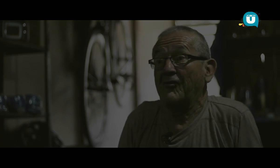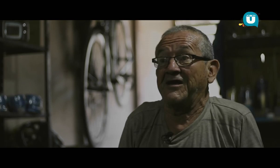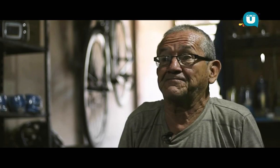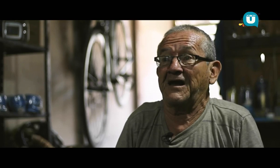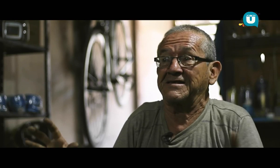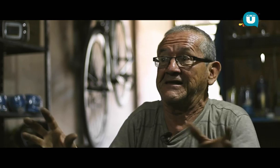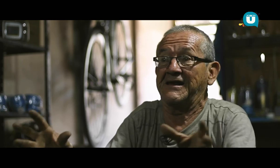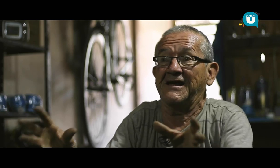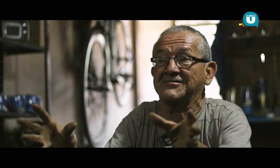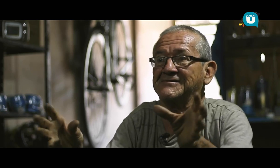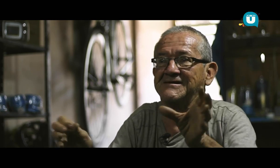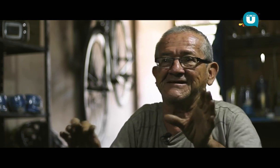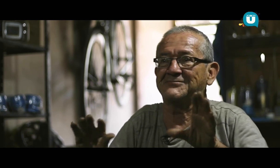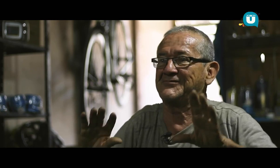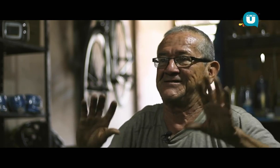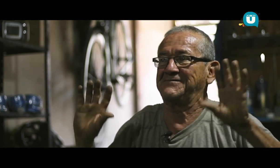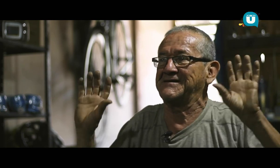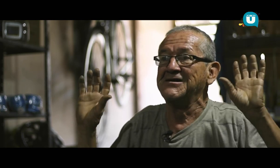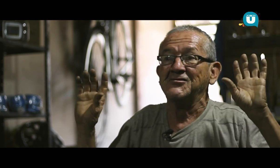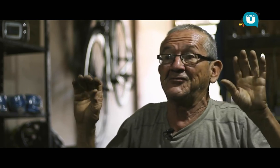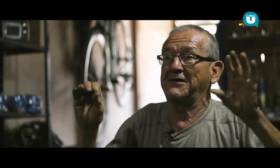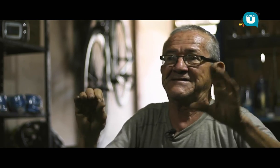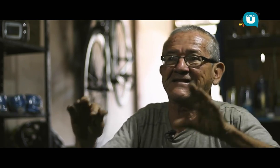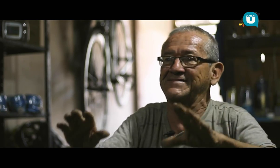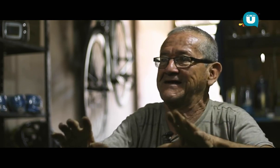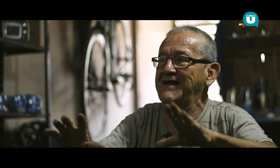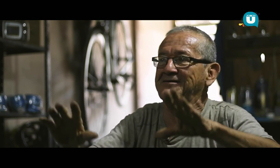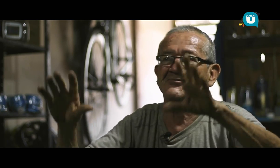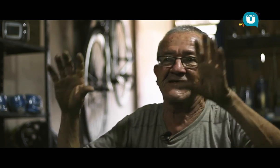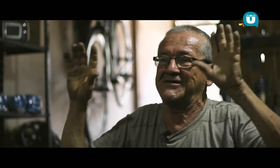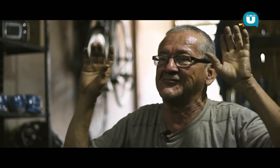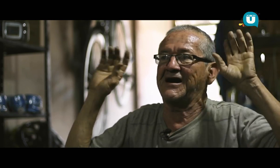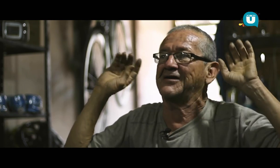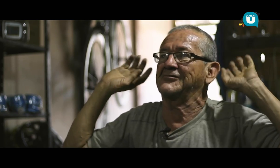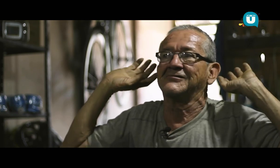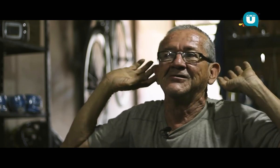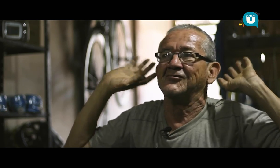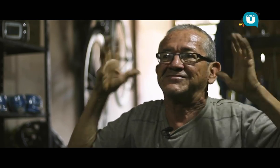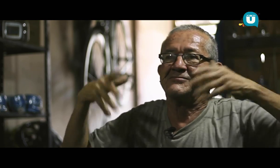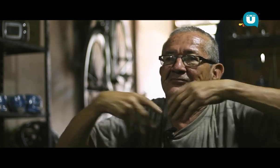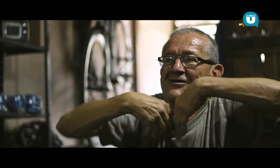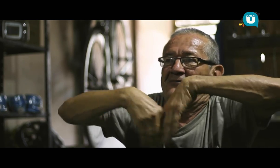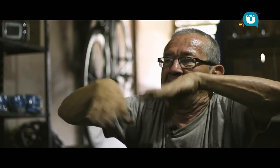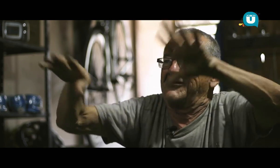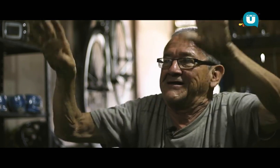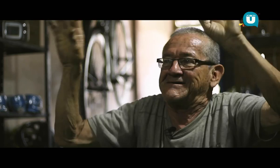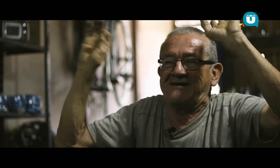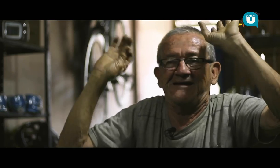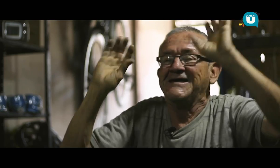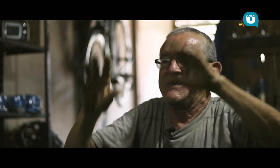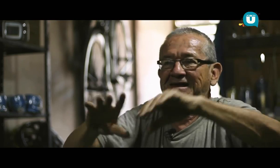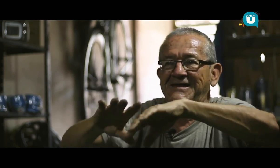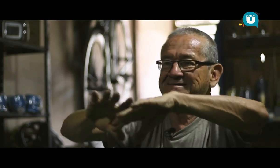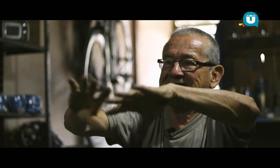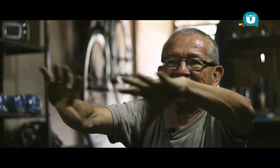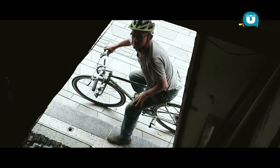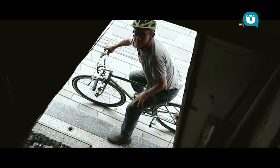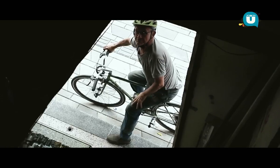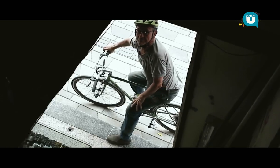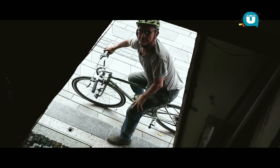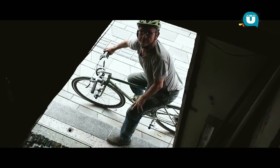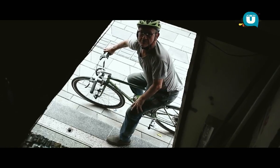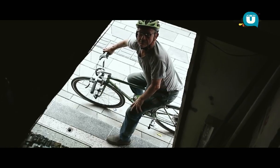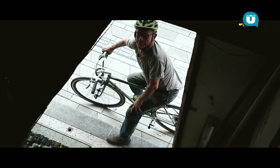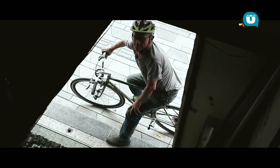Las incomodidades para adquirir las cosas eran muy difíciles. Una bicicleta era como tener un carro último modelo ahora. Era